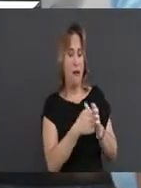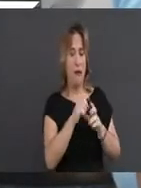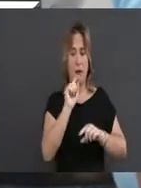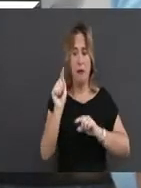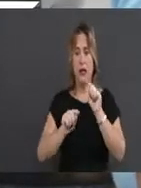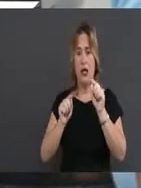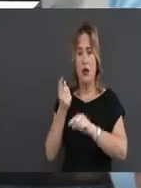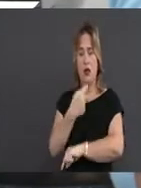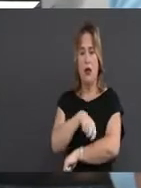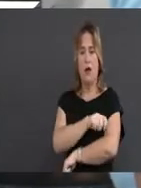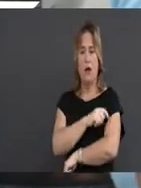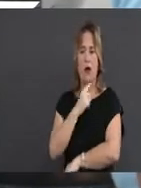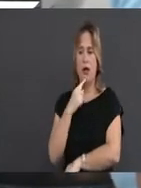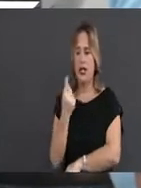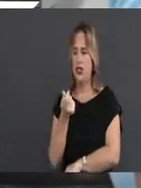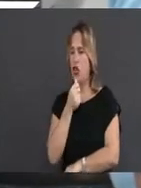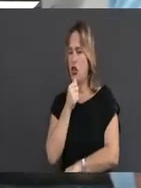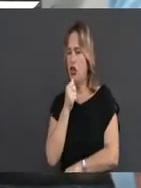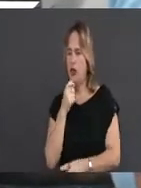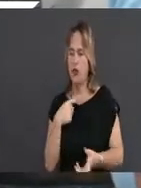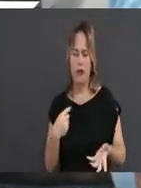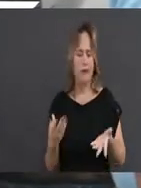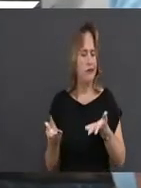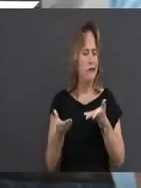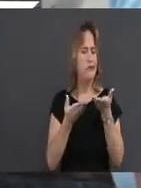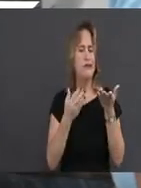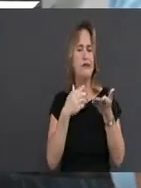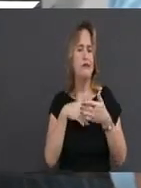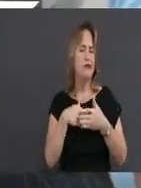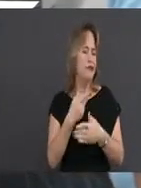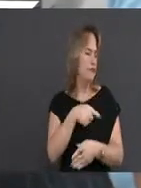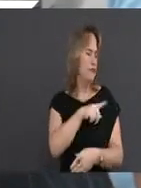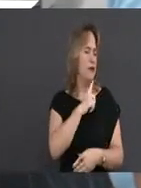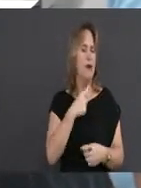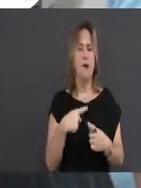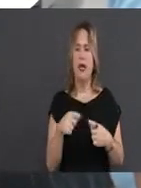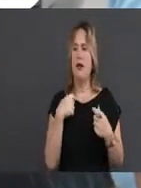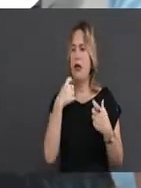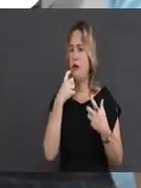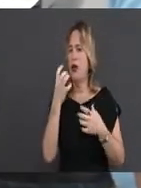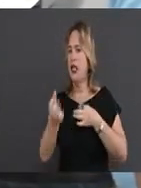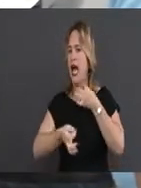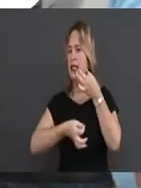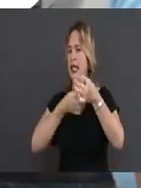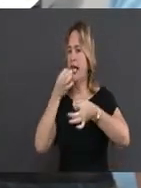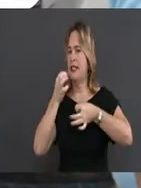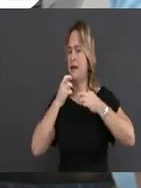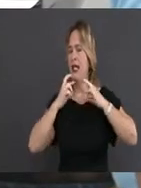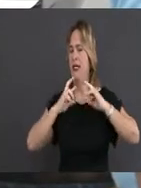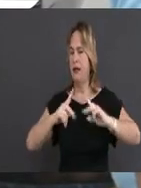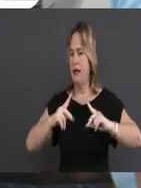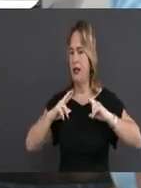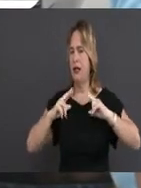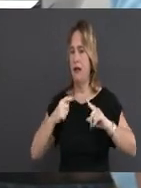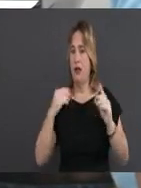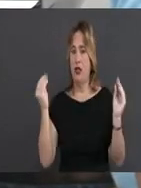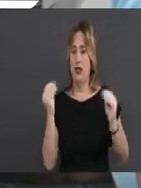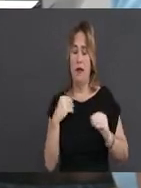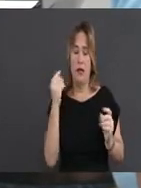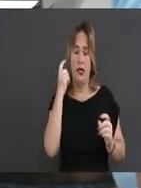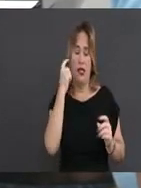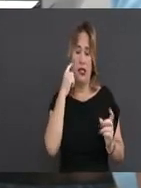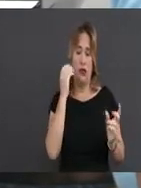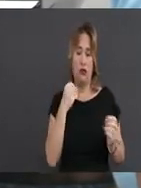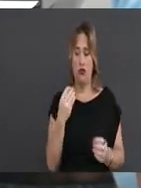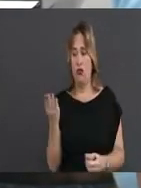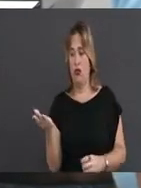por parte de la población que hemos manejado incluso durante todos estos días, pero es válido aclararlo una y otra vez teniendo en cuenta los conocimientos